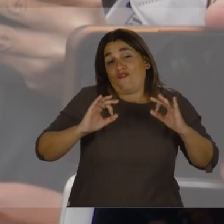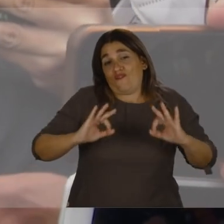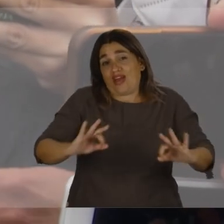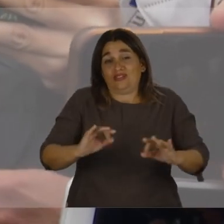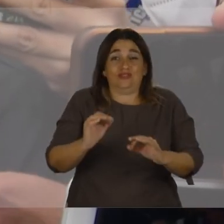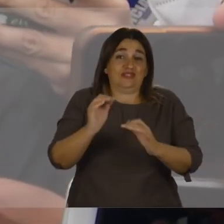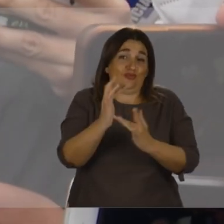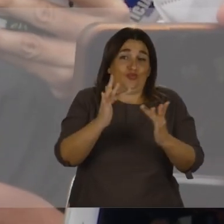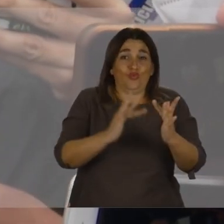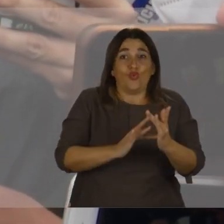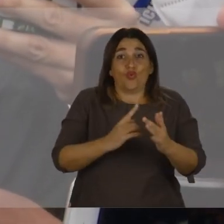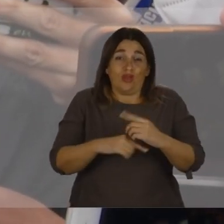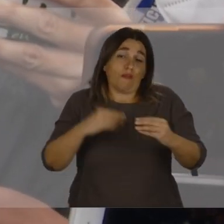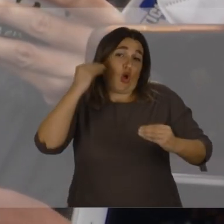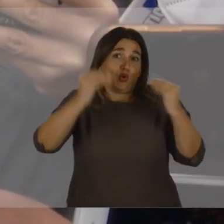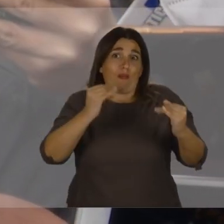genera preocupación.